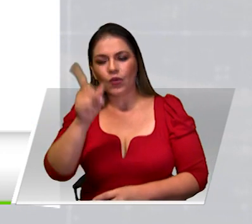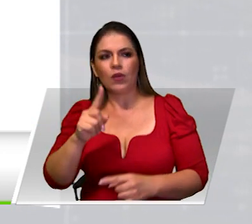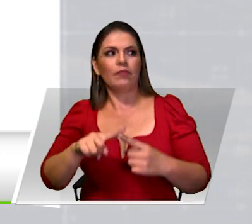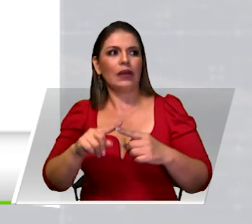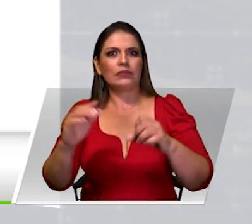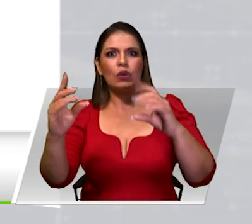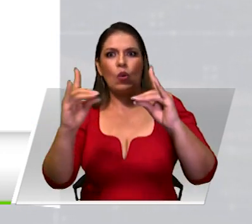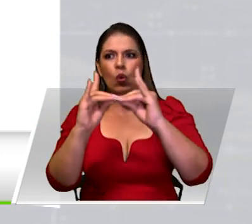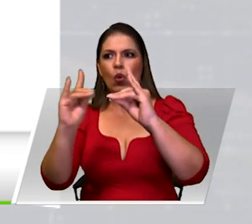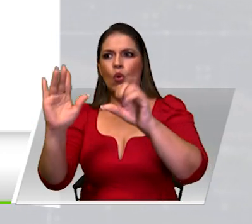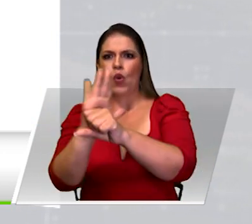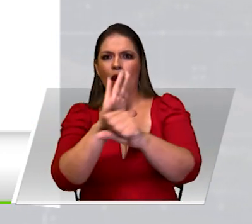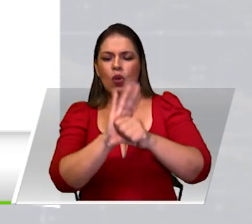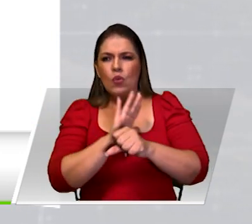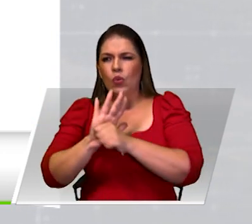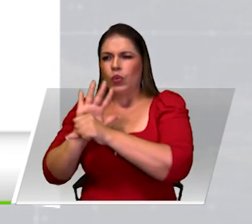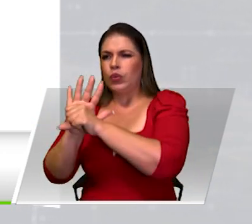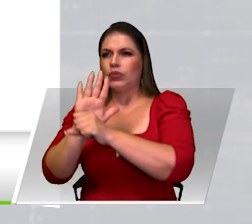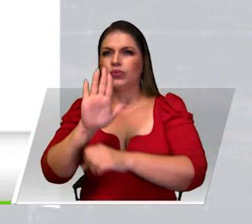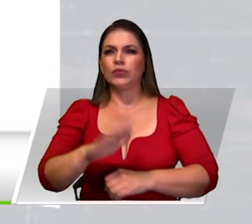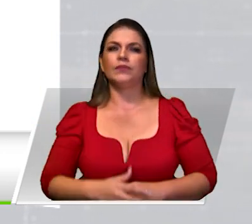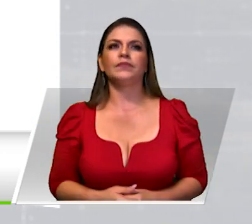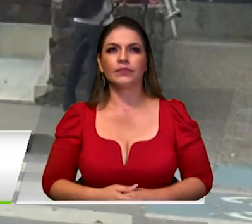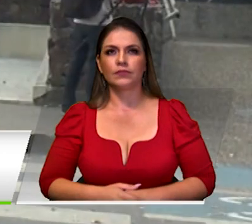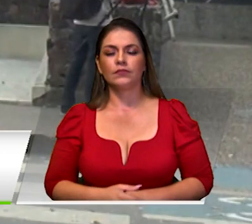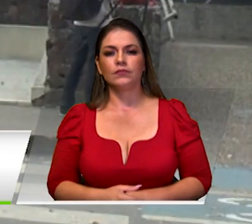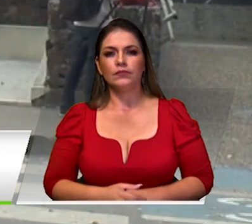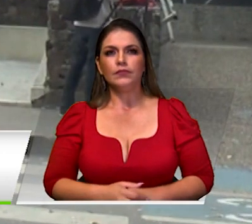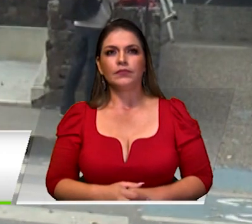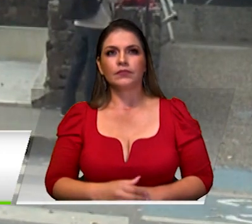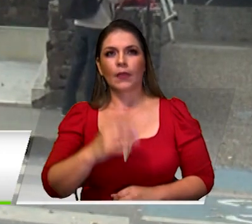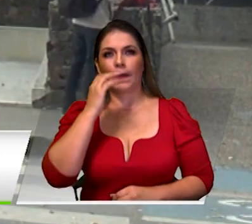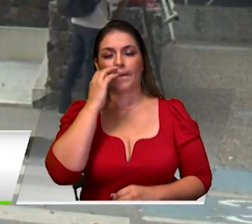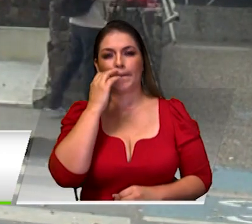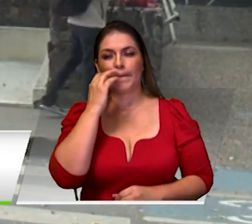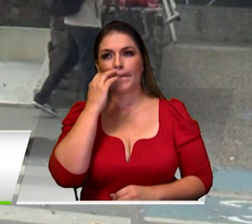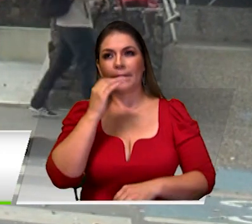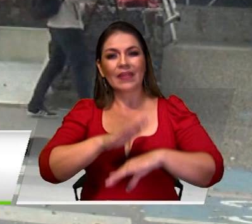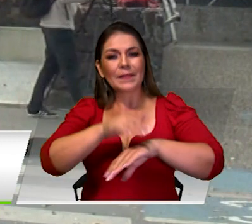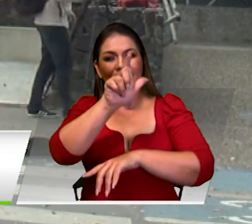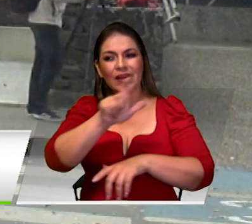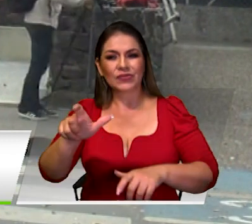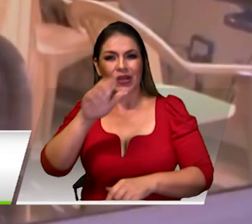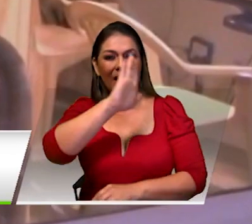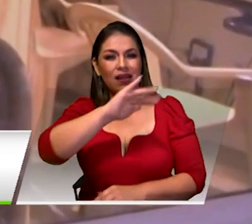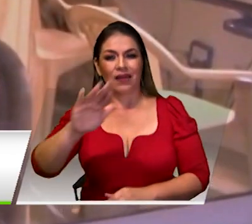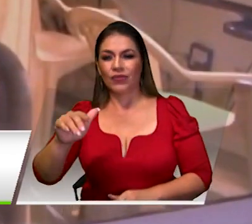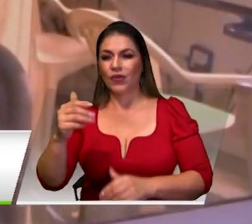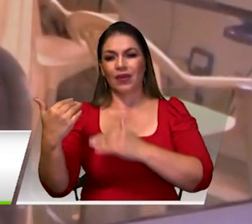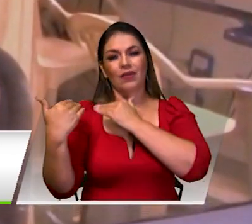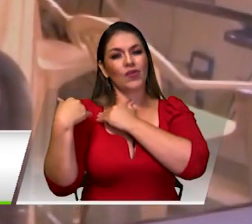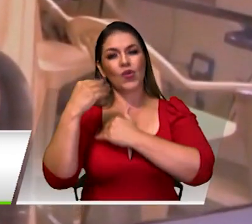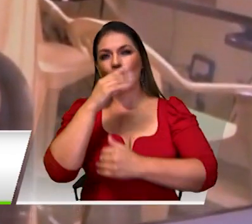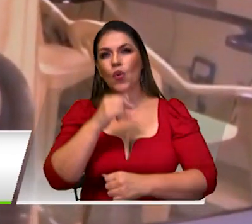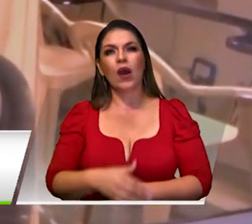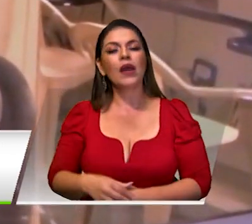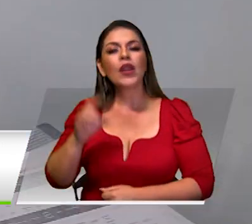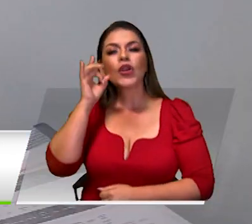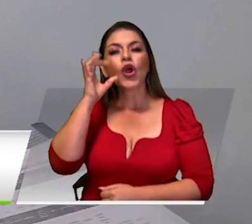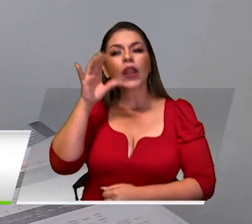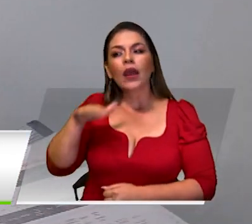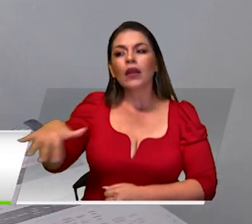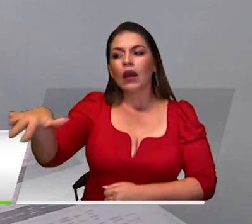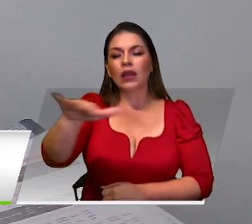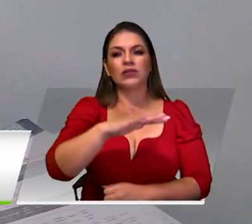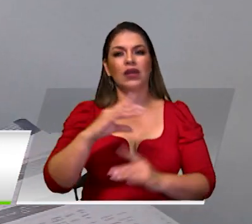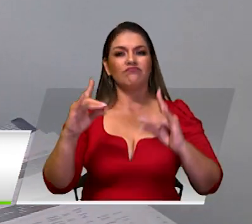y 19 en la red prestadora de servicios de salud muestra que los antioqueños no toman conciencia está en rionegro donde la ocupación de camas